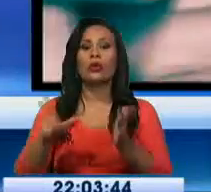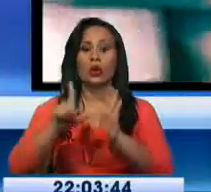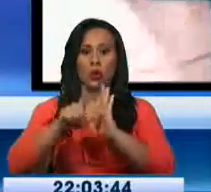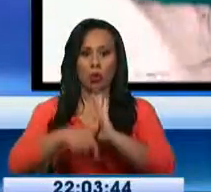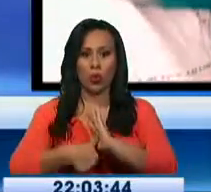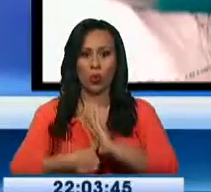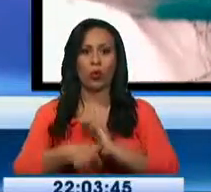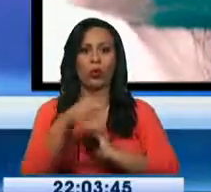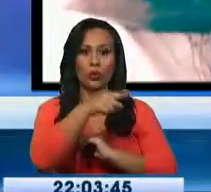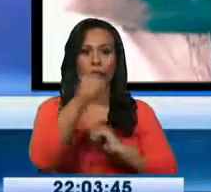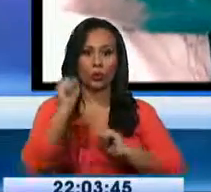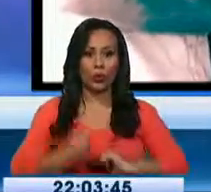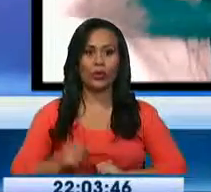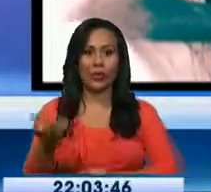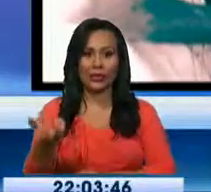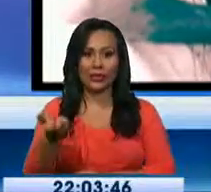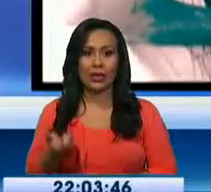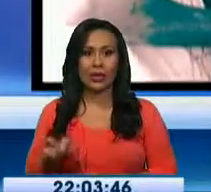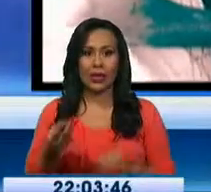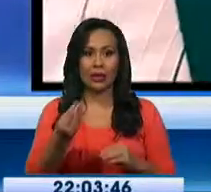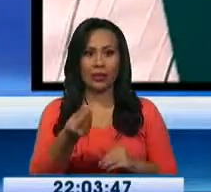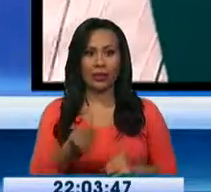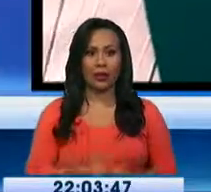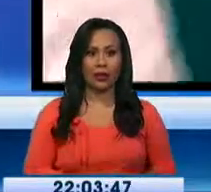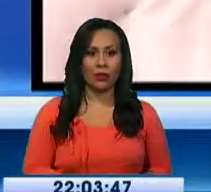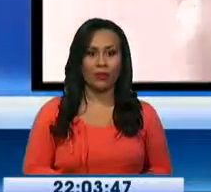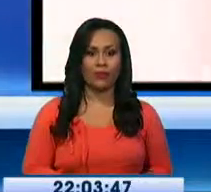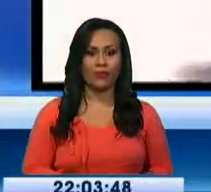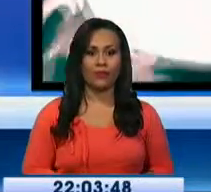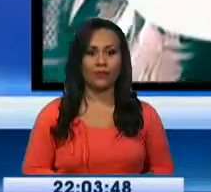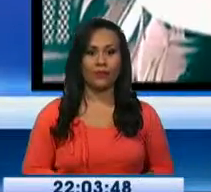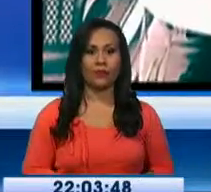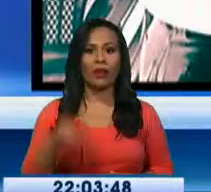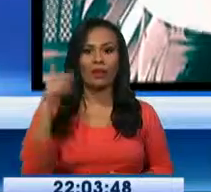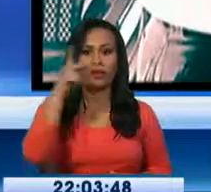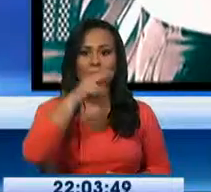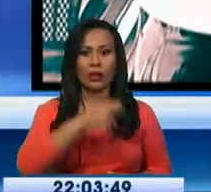pues supuestamente me dijo que con este número...